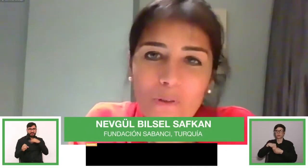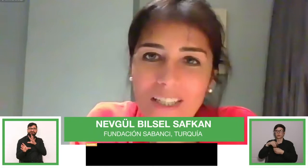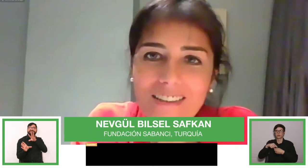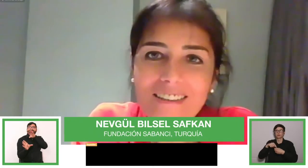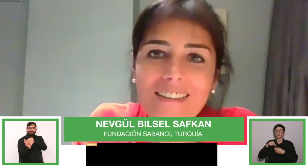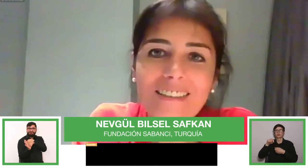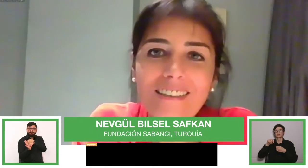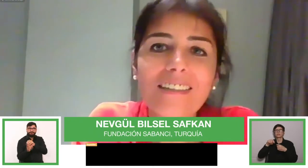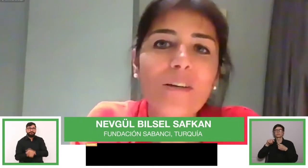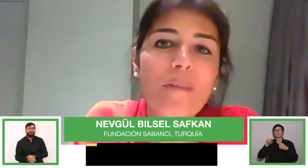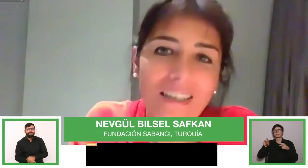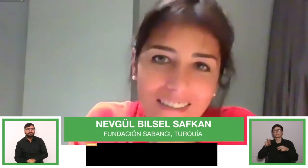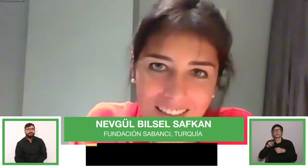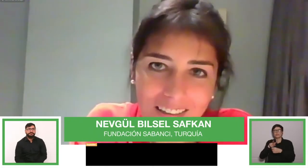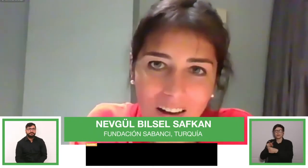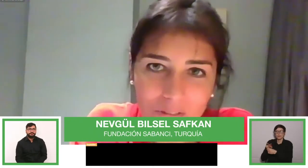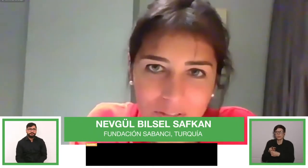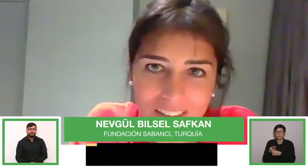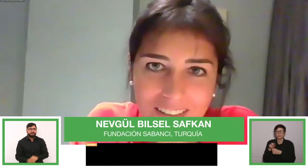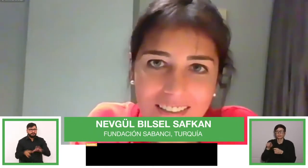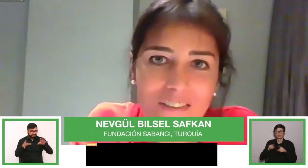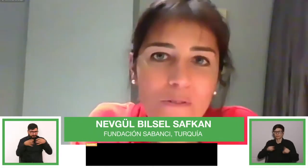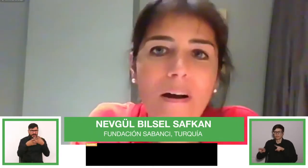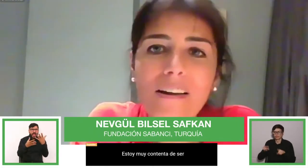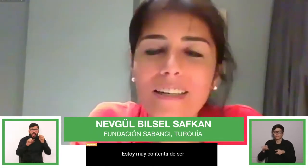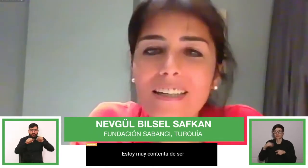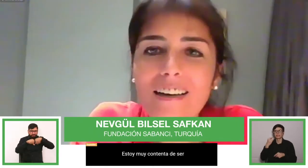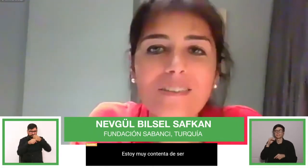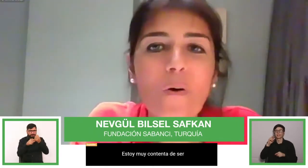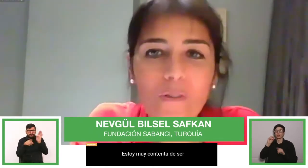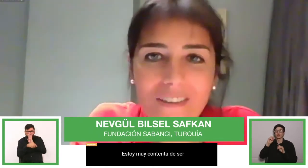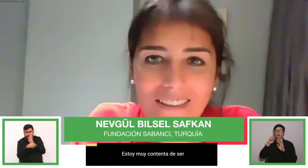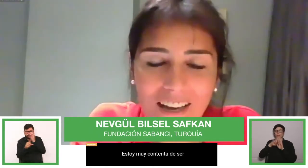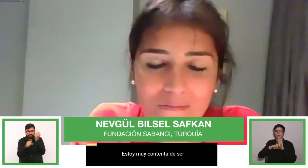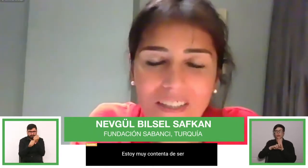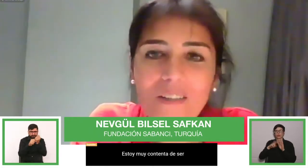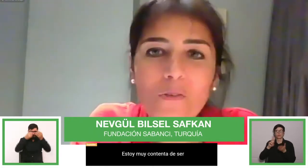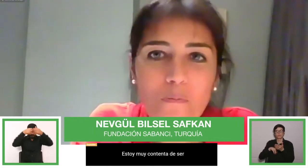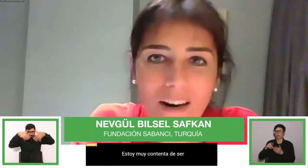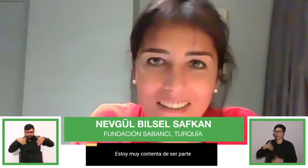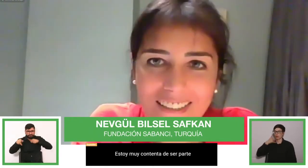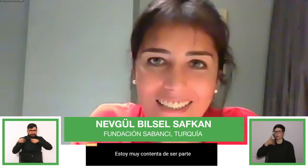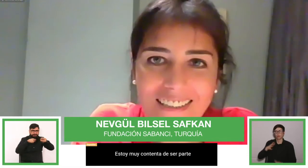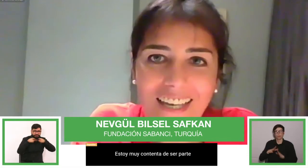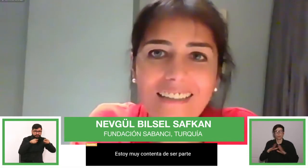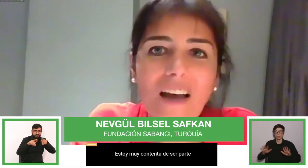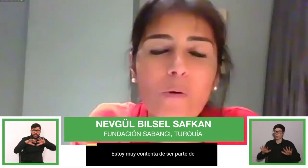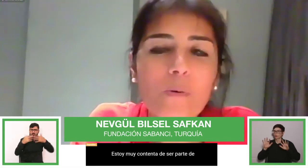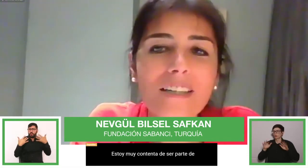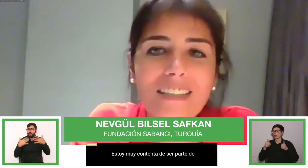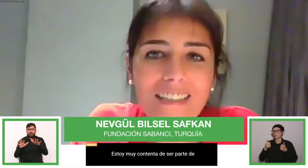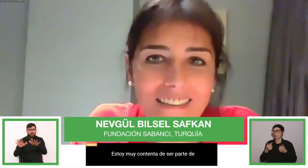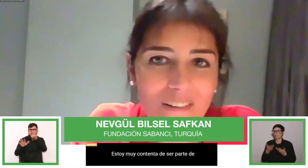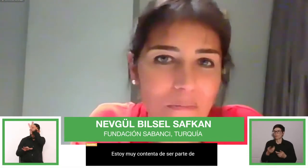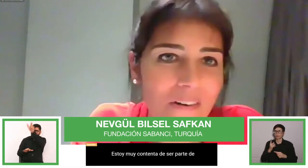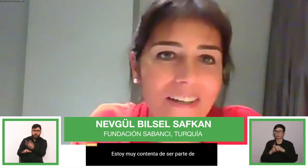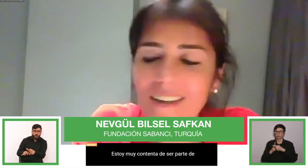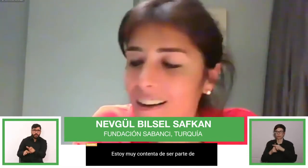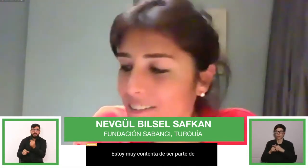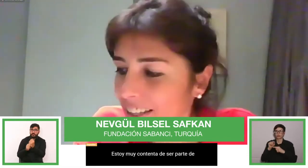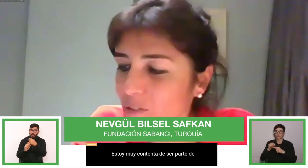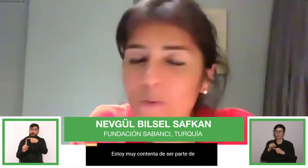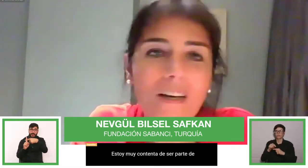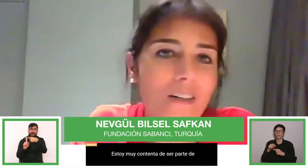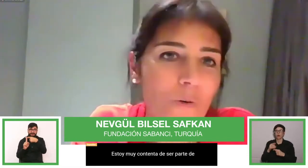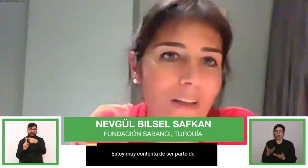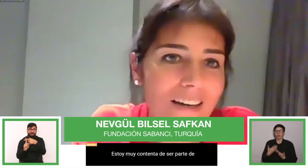esta organización del Zero Project. Es una conferencia increíble, muy inspiradora. Muchas gracias, Martin.